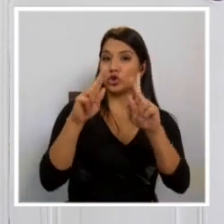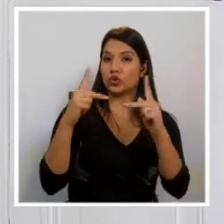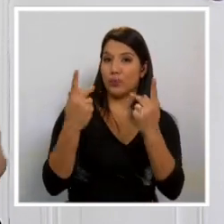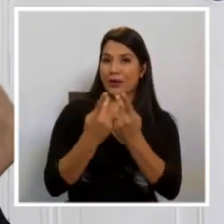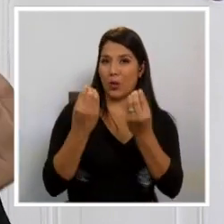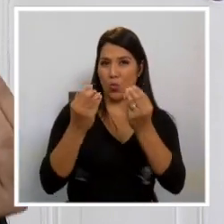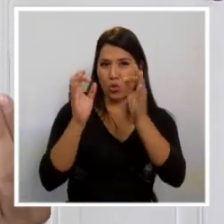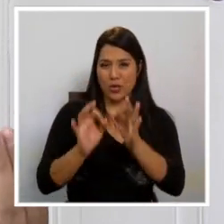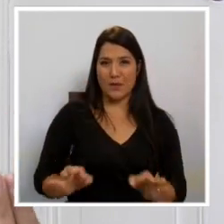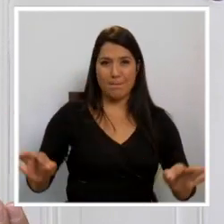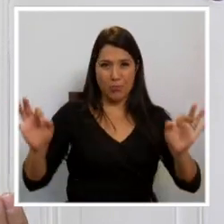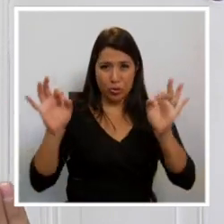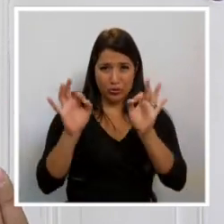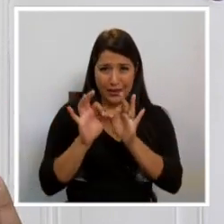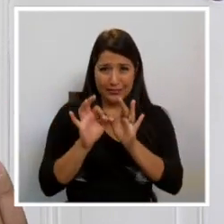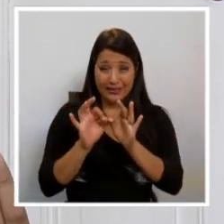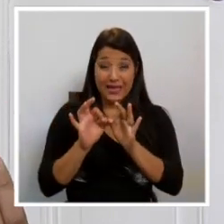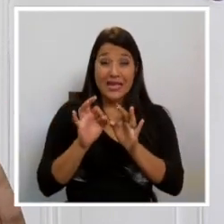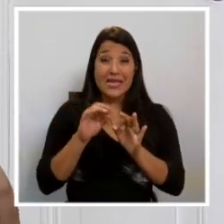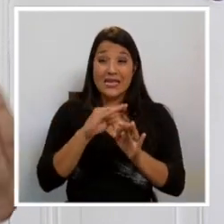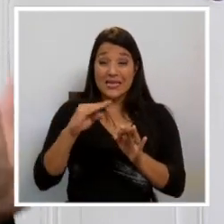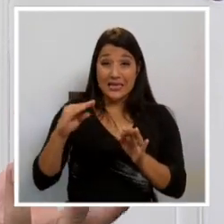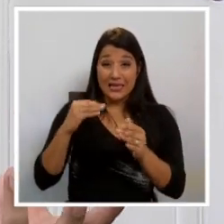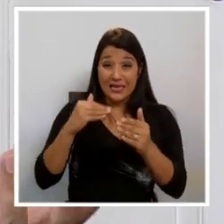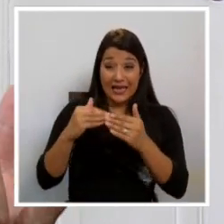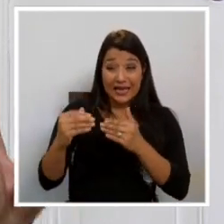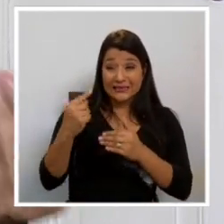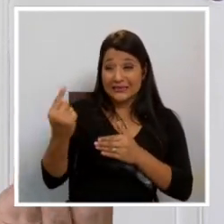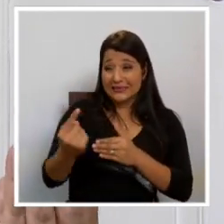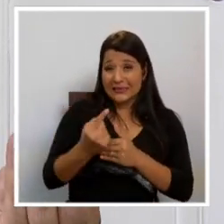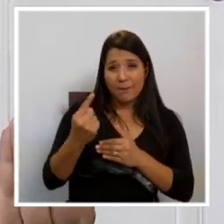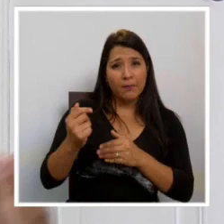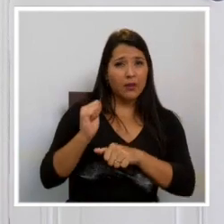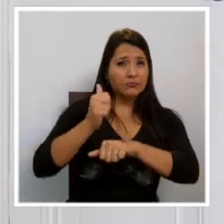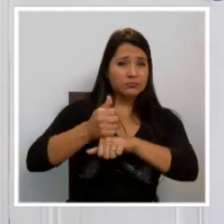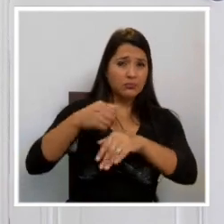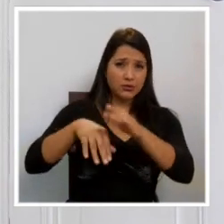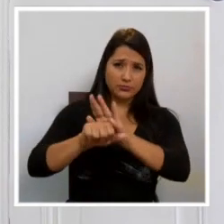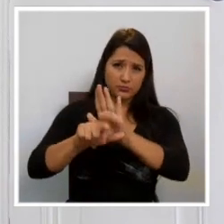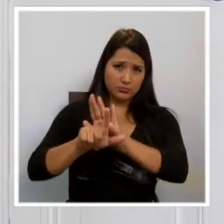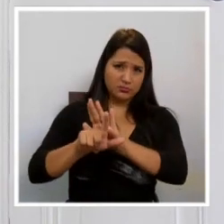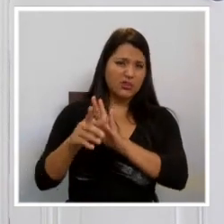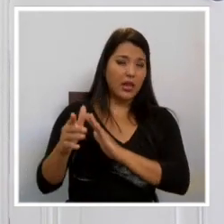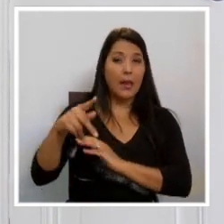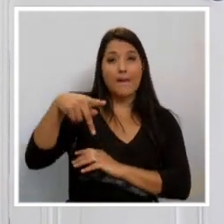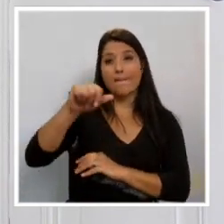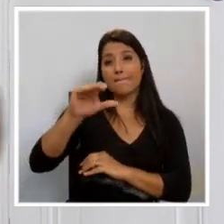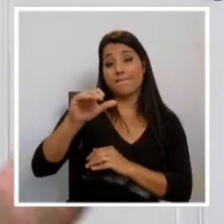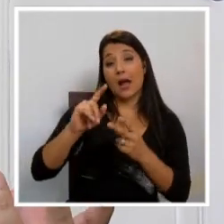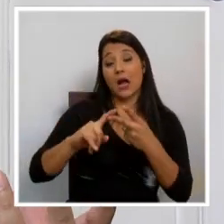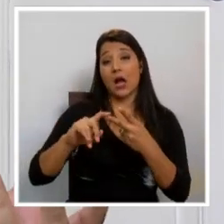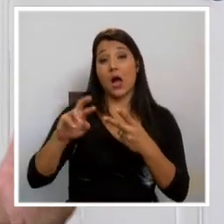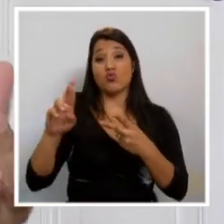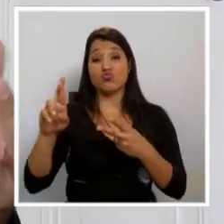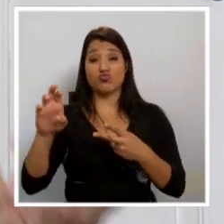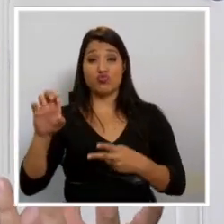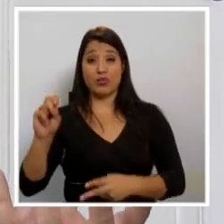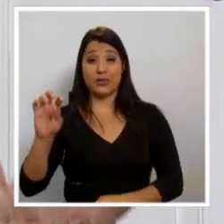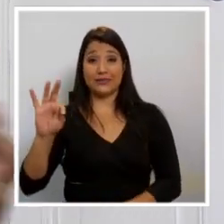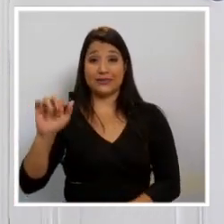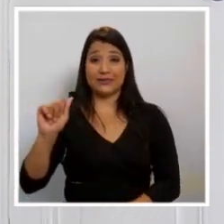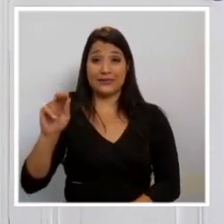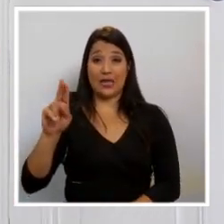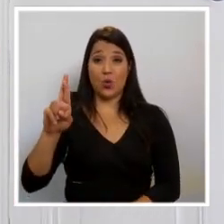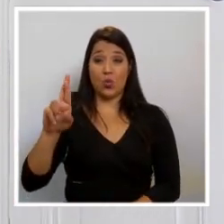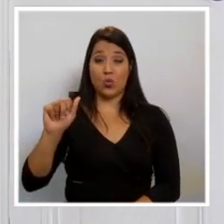normalmente antagónicas en esta asamblea, ¿verdad? Estoy hablando del PAC y Restauración. Un grupo, una